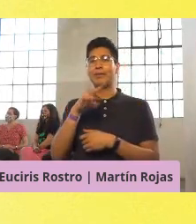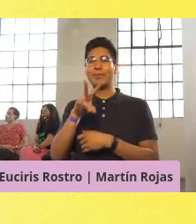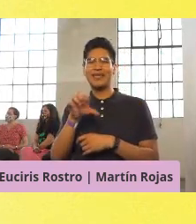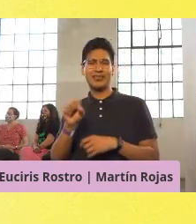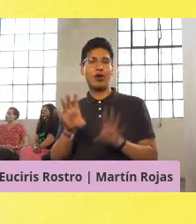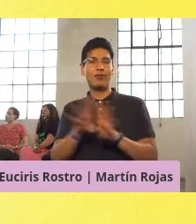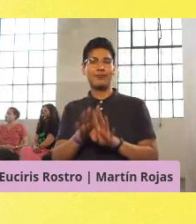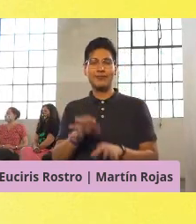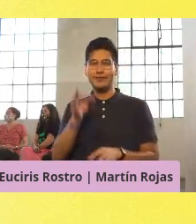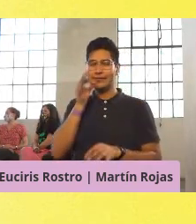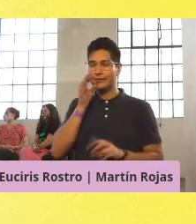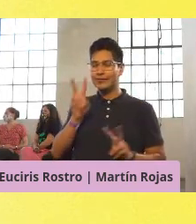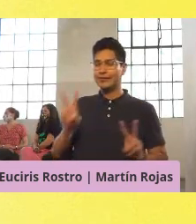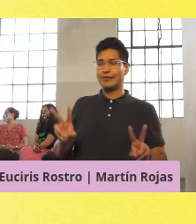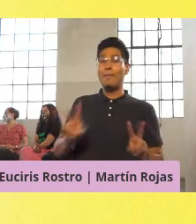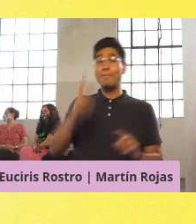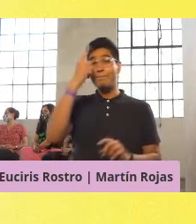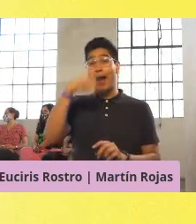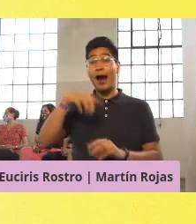cómo vamos a cambiar este sistema, ¿no?